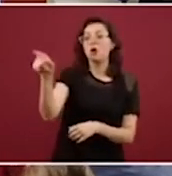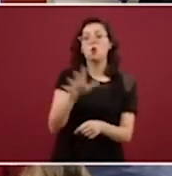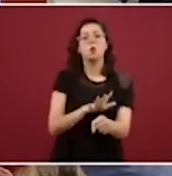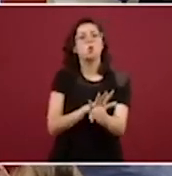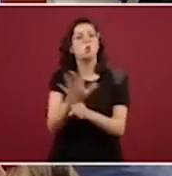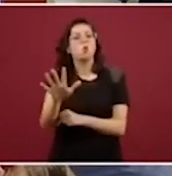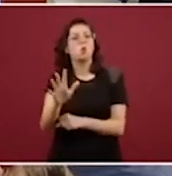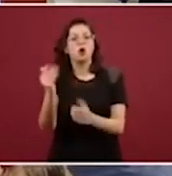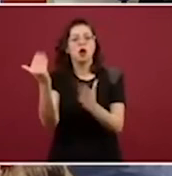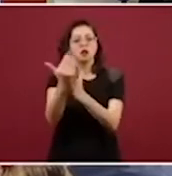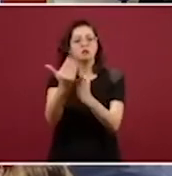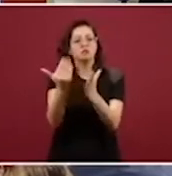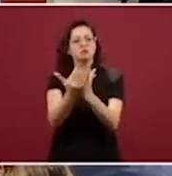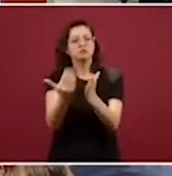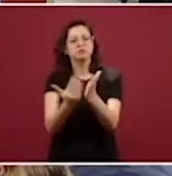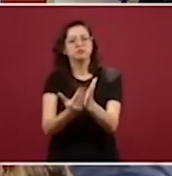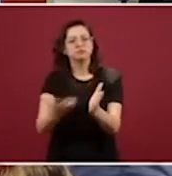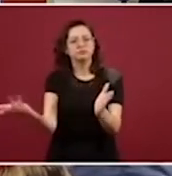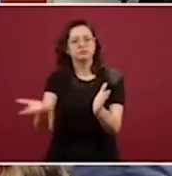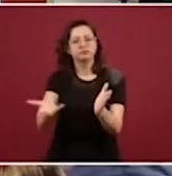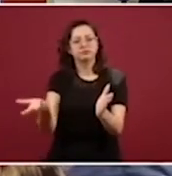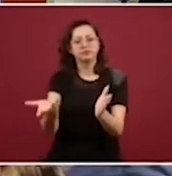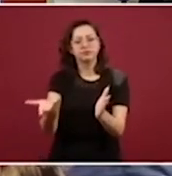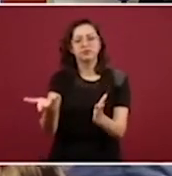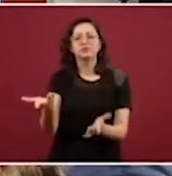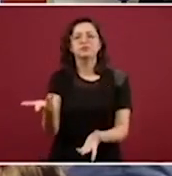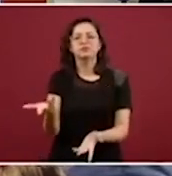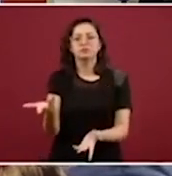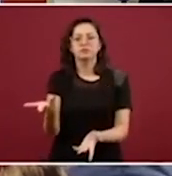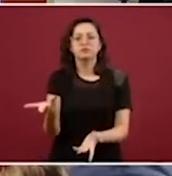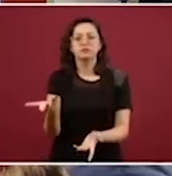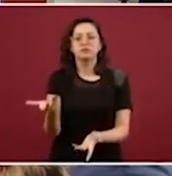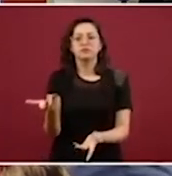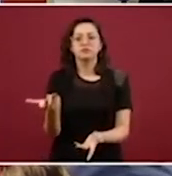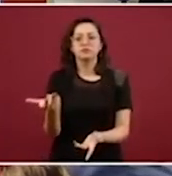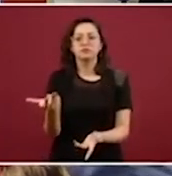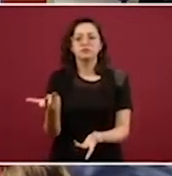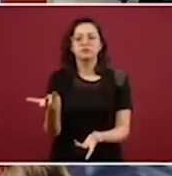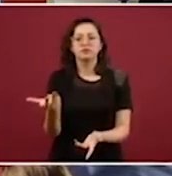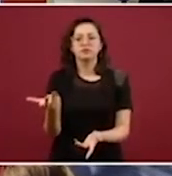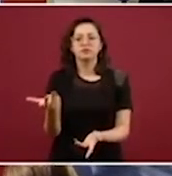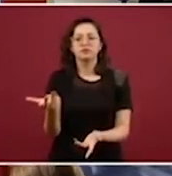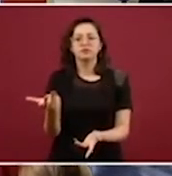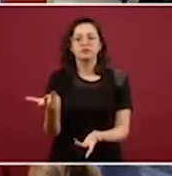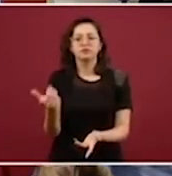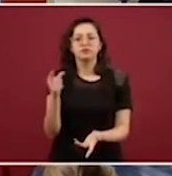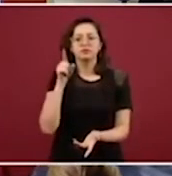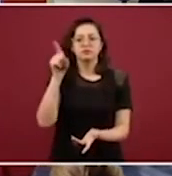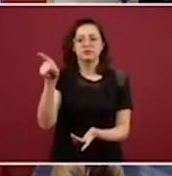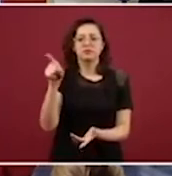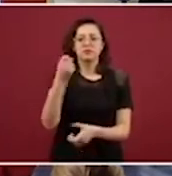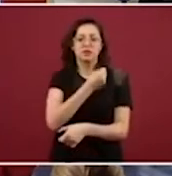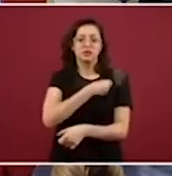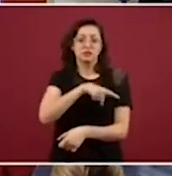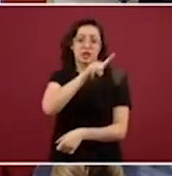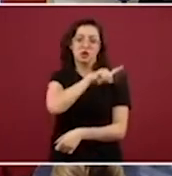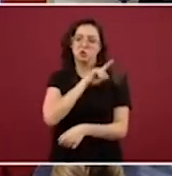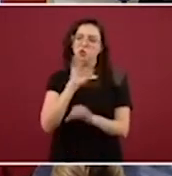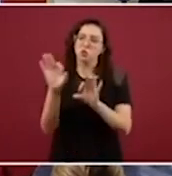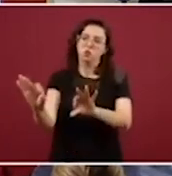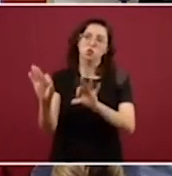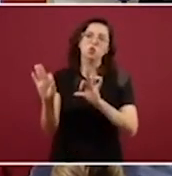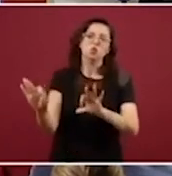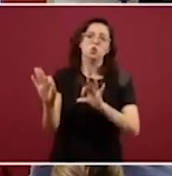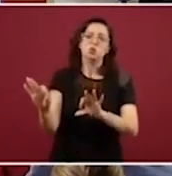usan, que provienen indudablemente de las recomendaciones técnicas de su magnífica Agencia de Salud Pública,